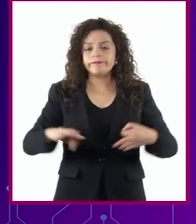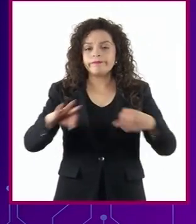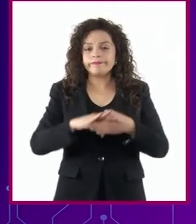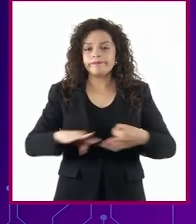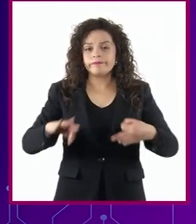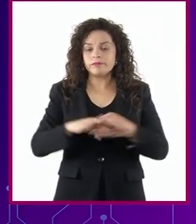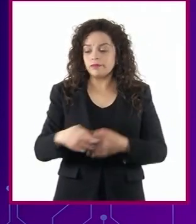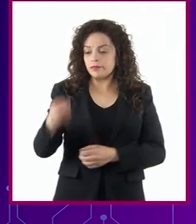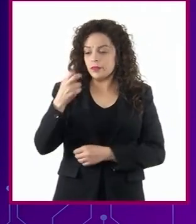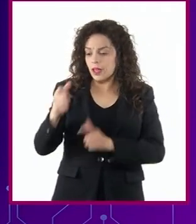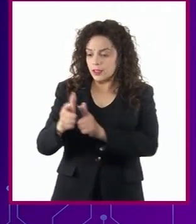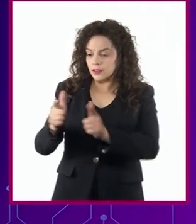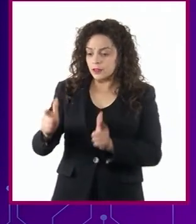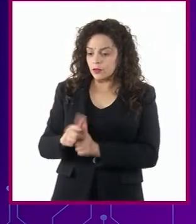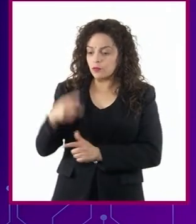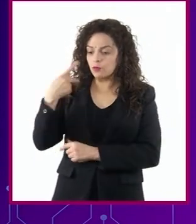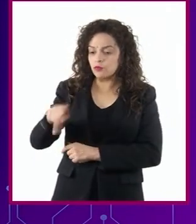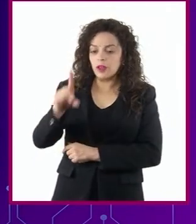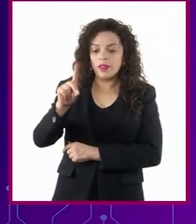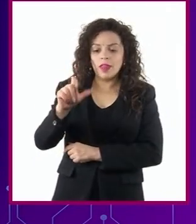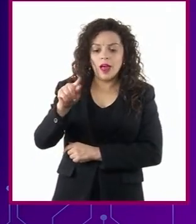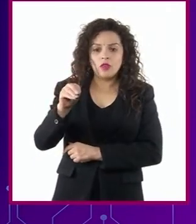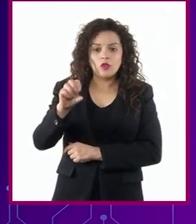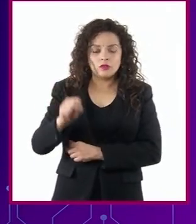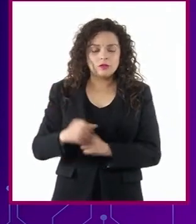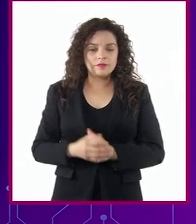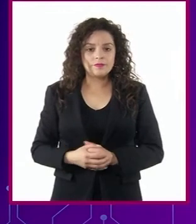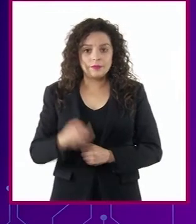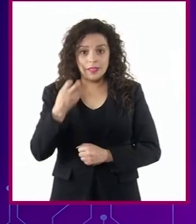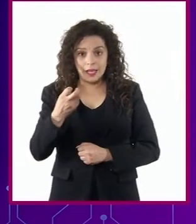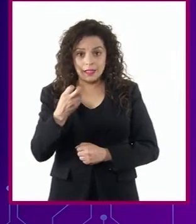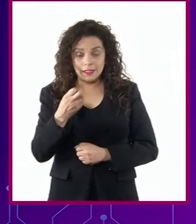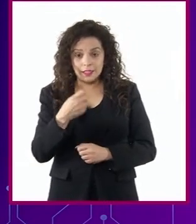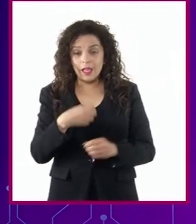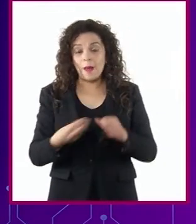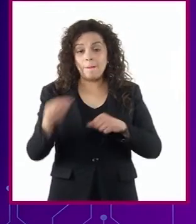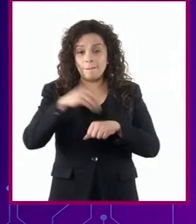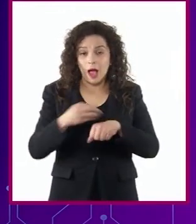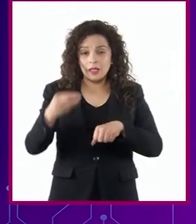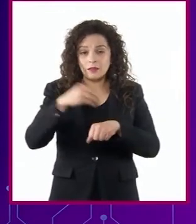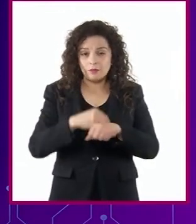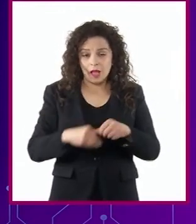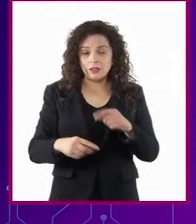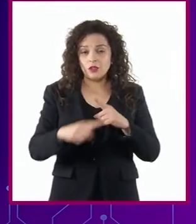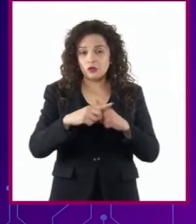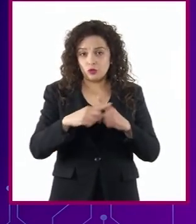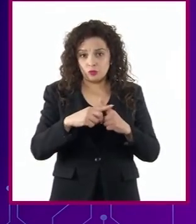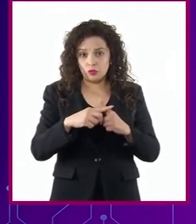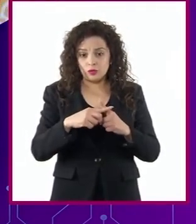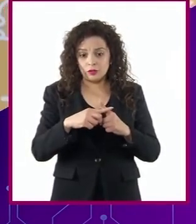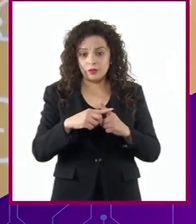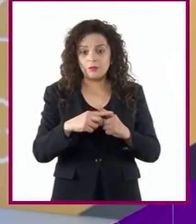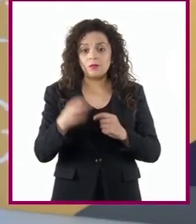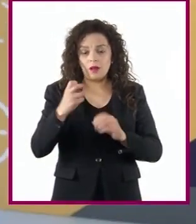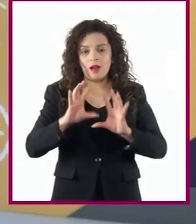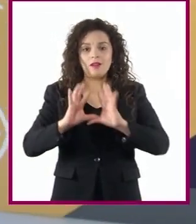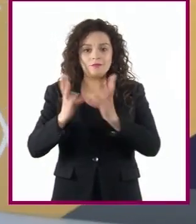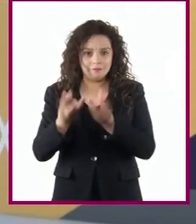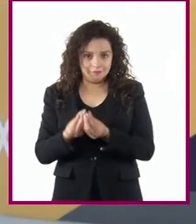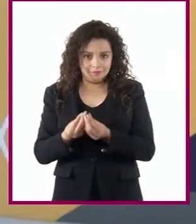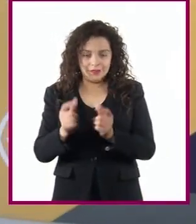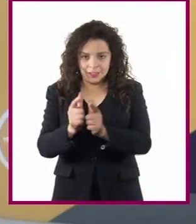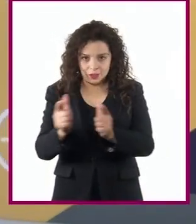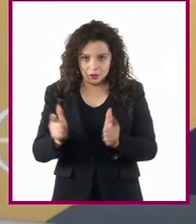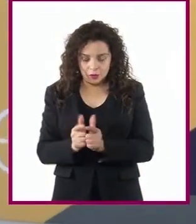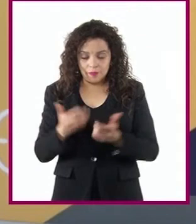este grupo. La suma de las frecuencias es igual al total de personas de este grupo. Ahora vamos a leer los